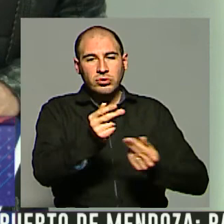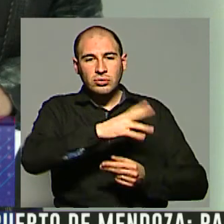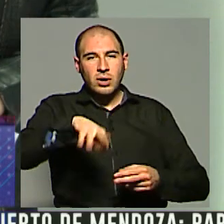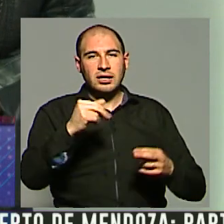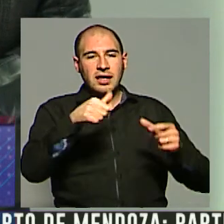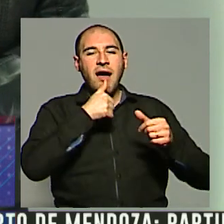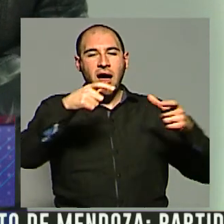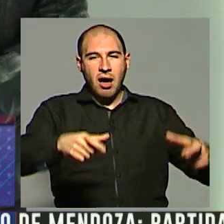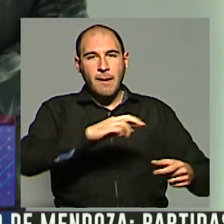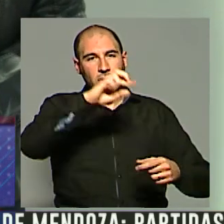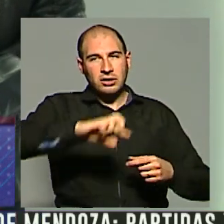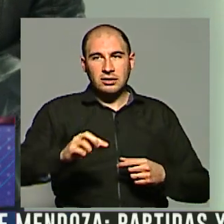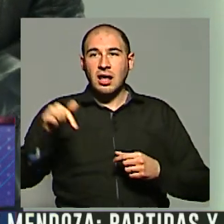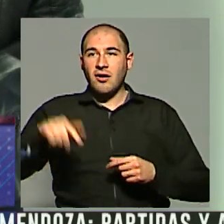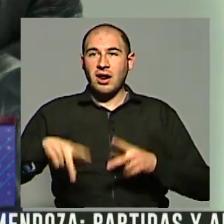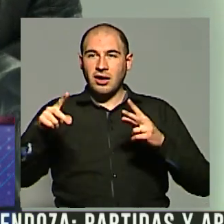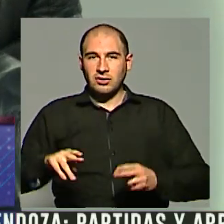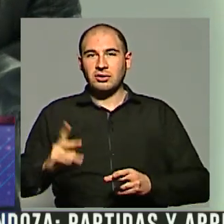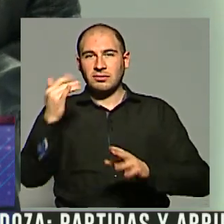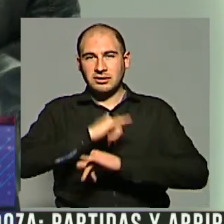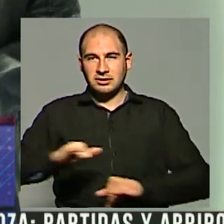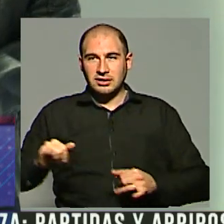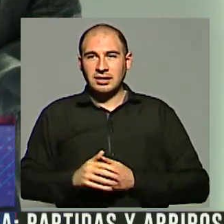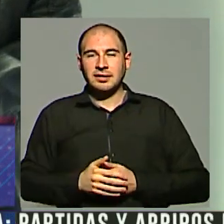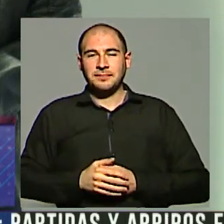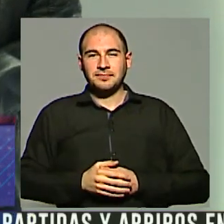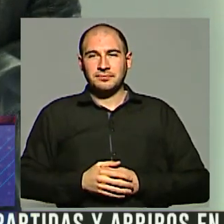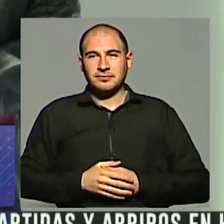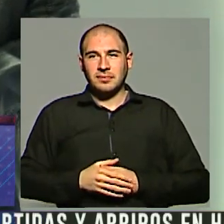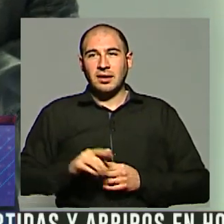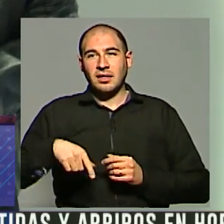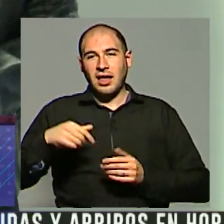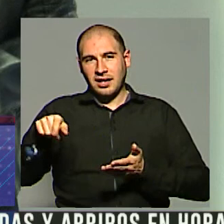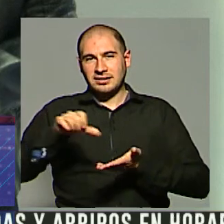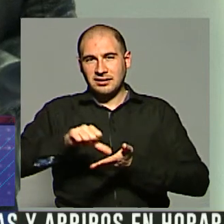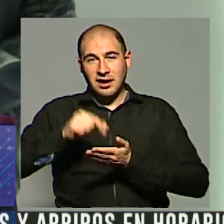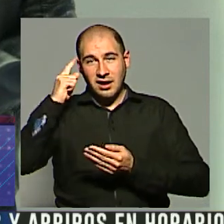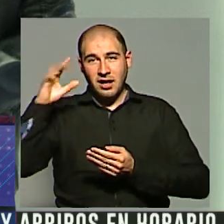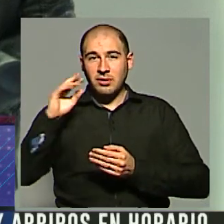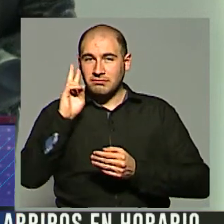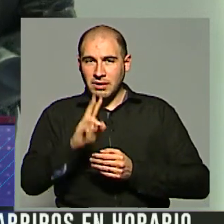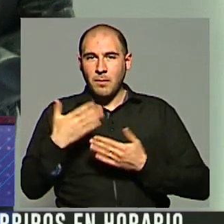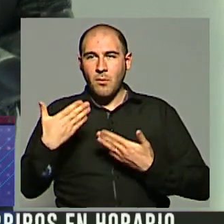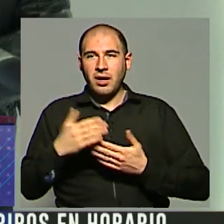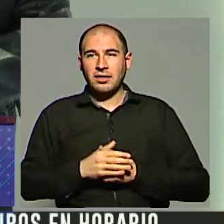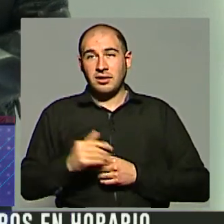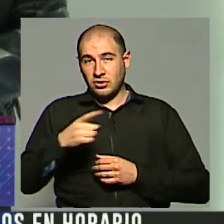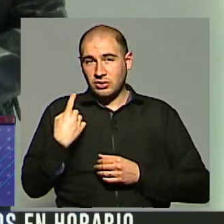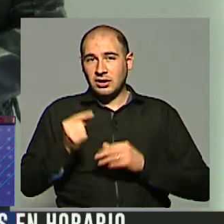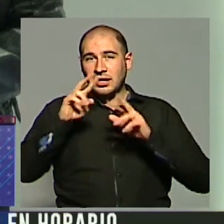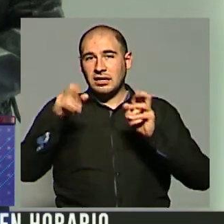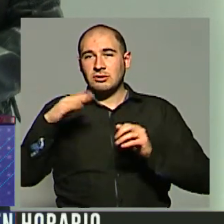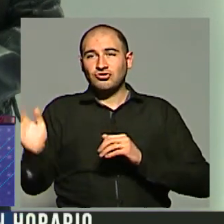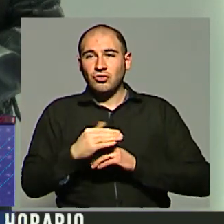del Perilago del dique Potrerillos. Momento de ir a un corte, uno nuevo aquí en Universidad Noticias Edición Central. Recuerden que nos pueden ver a nosotros y todos los